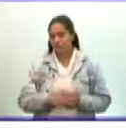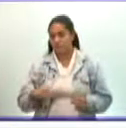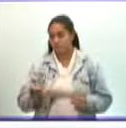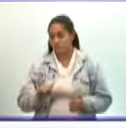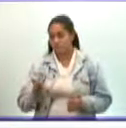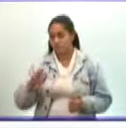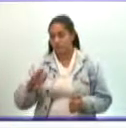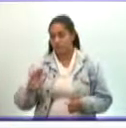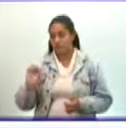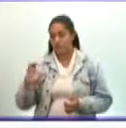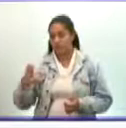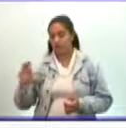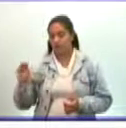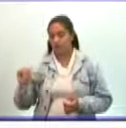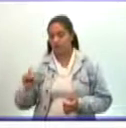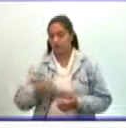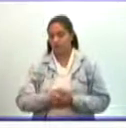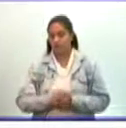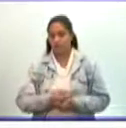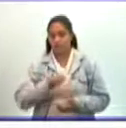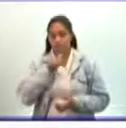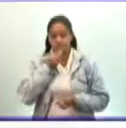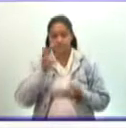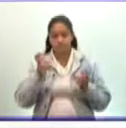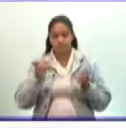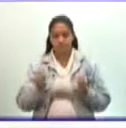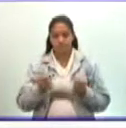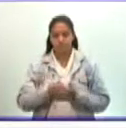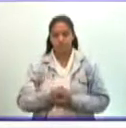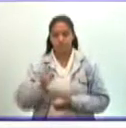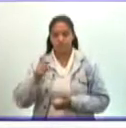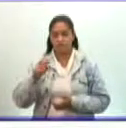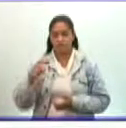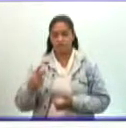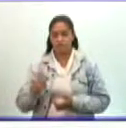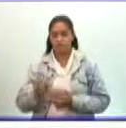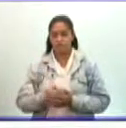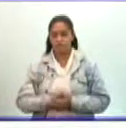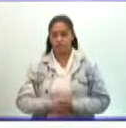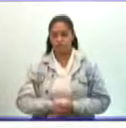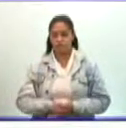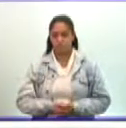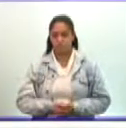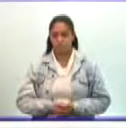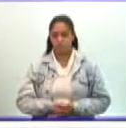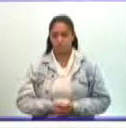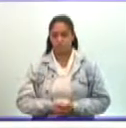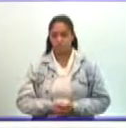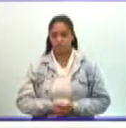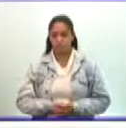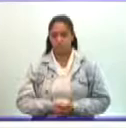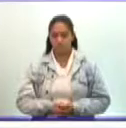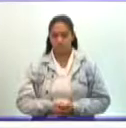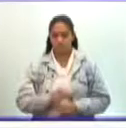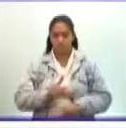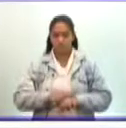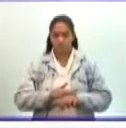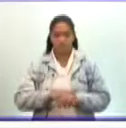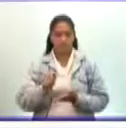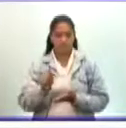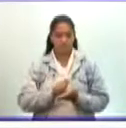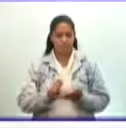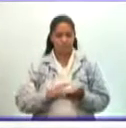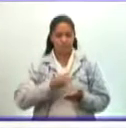AD. Ya aquí vas a poder calcular el segmento AD. Te voy a dejar un tiempo en pantalla